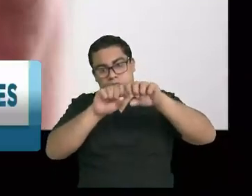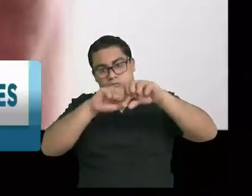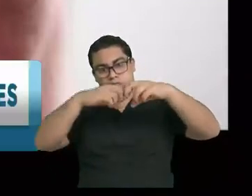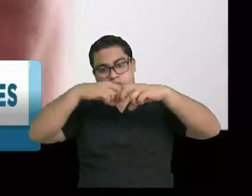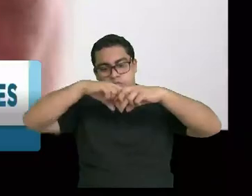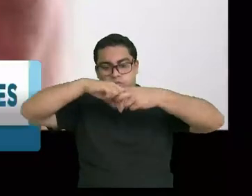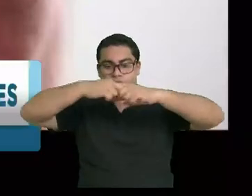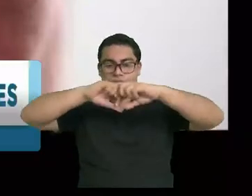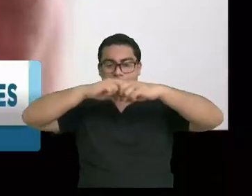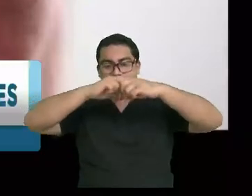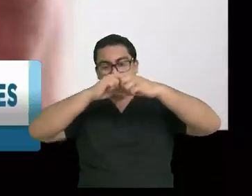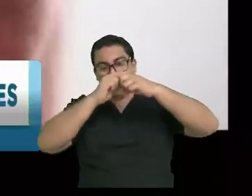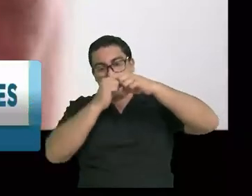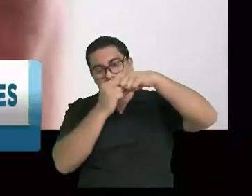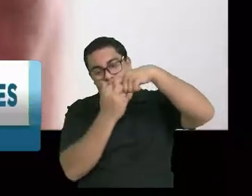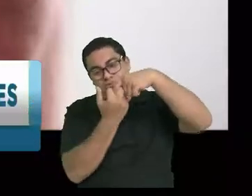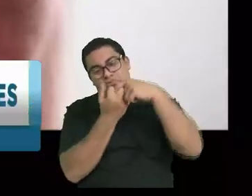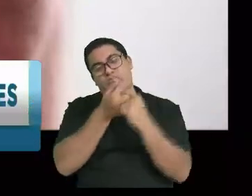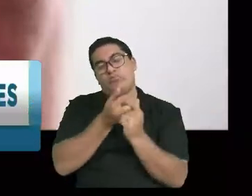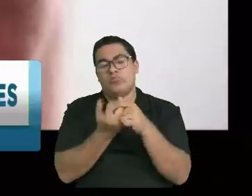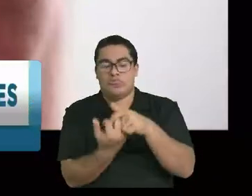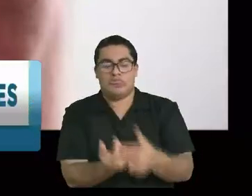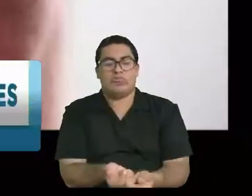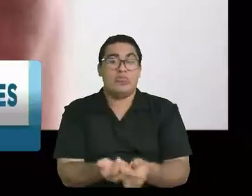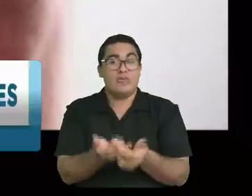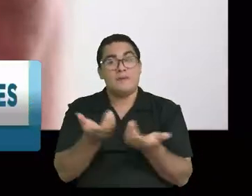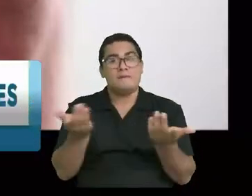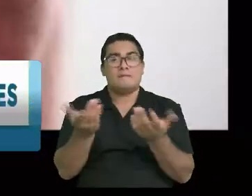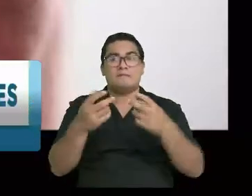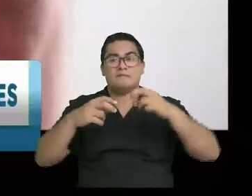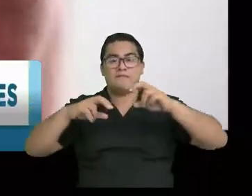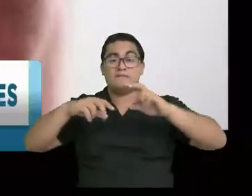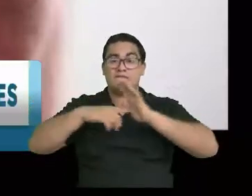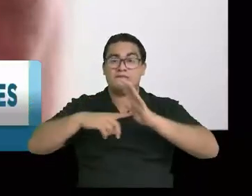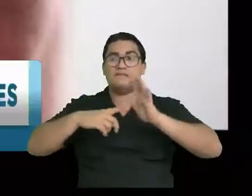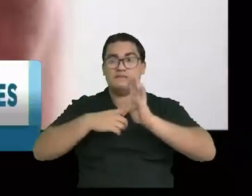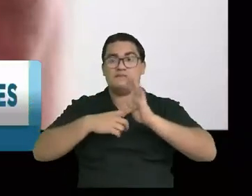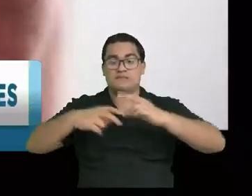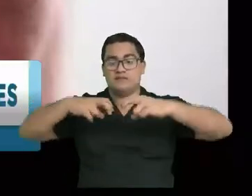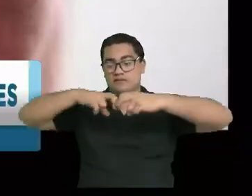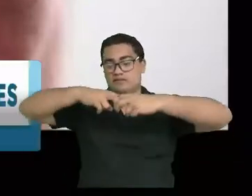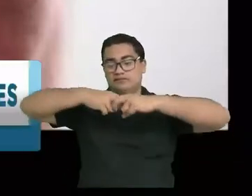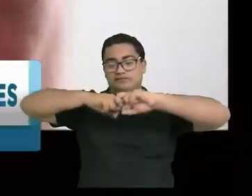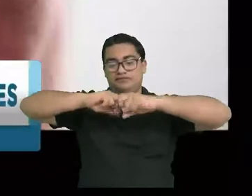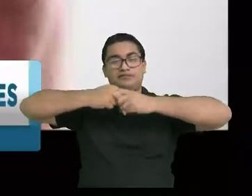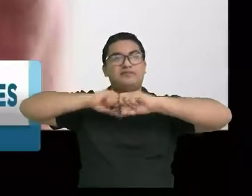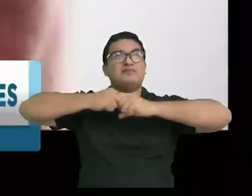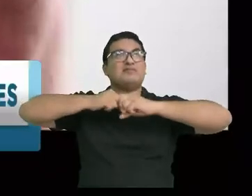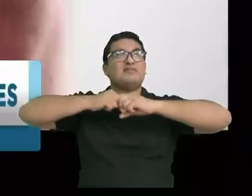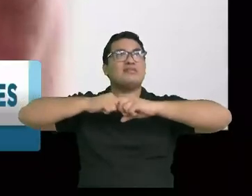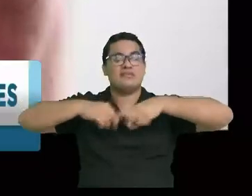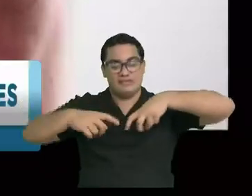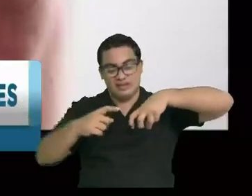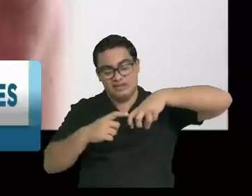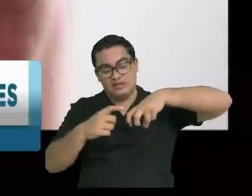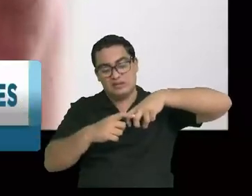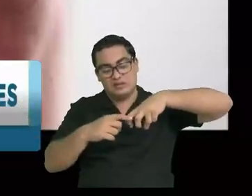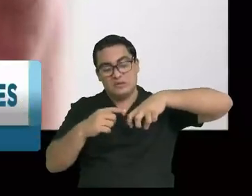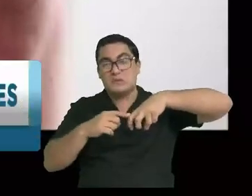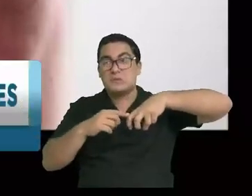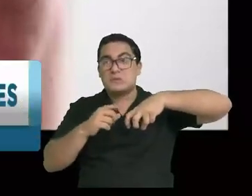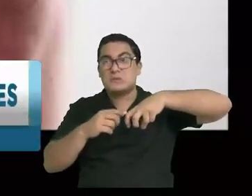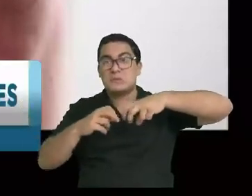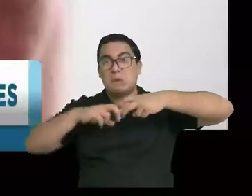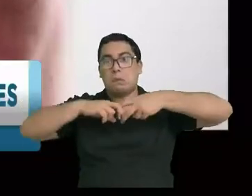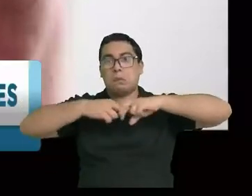Se va dañando las articulaciones, el cartílago articular, y esto hace que la parte interna se vaya gastando, que es la primera